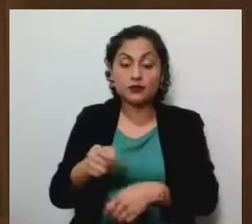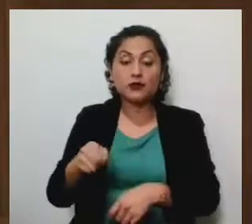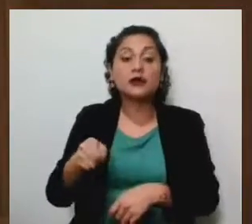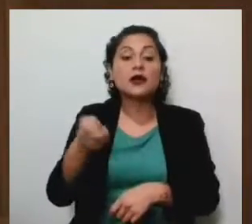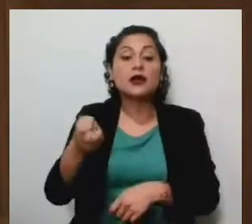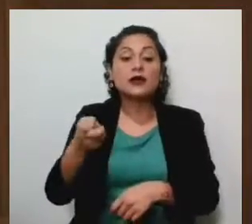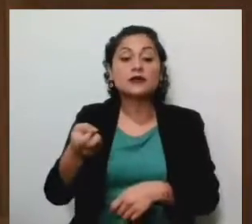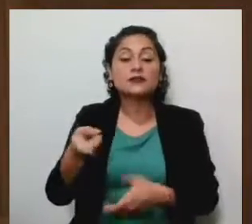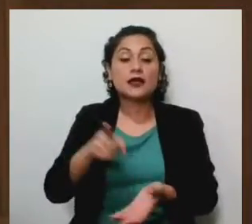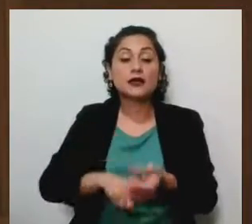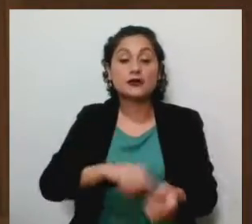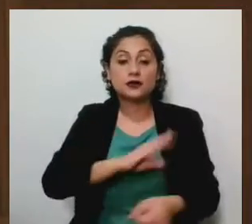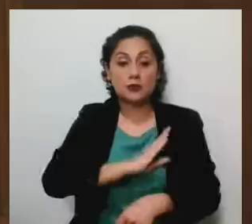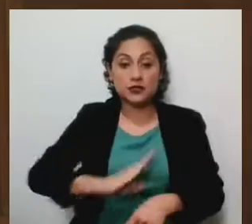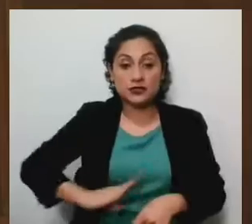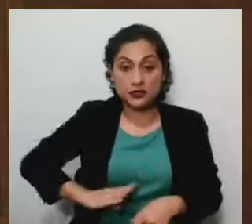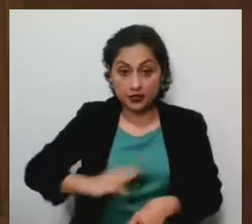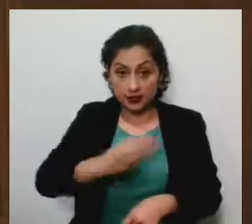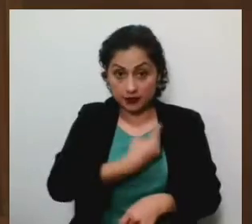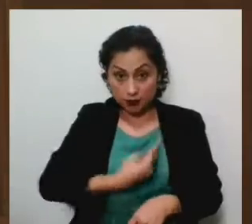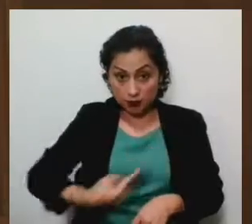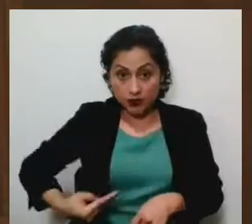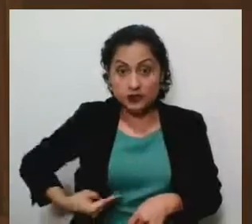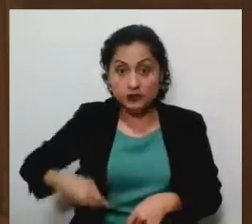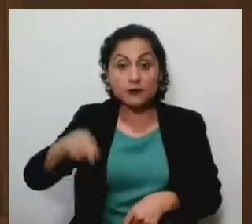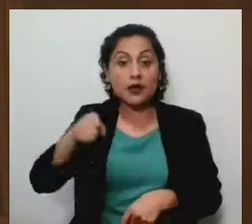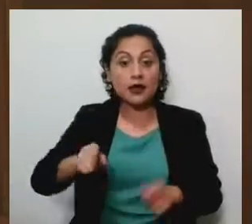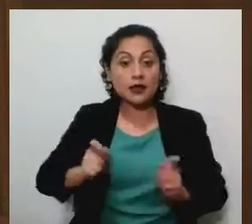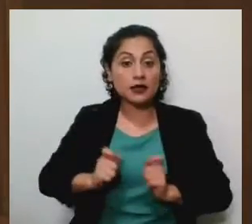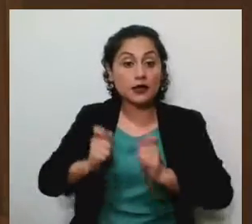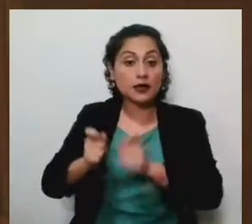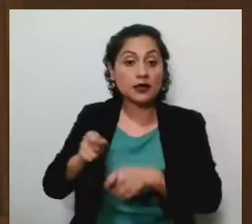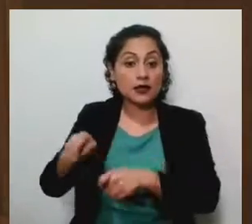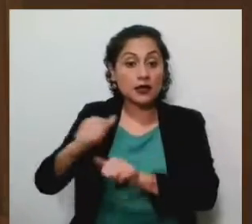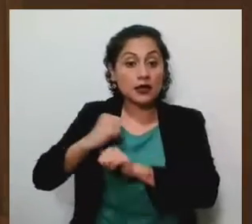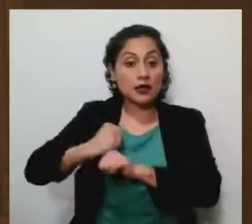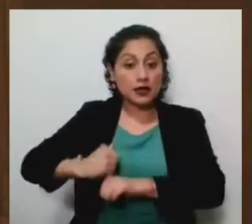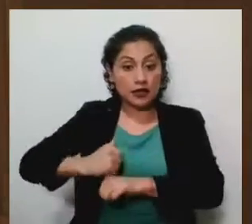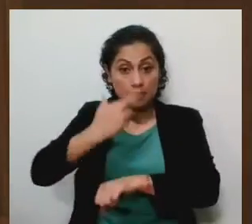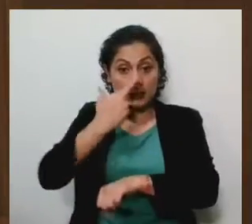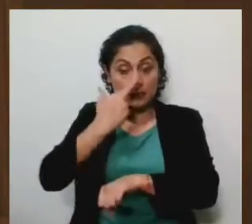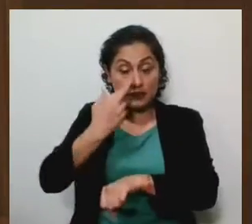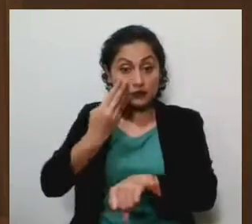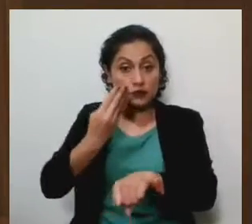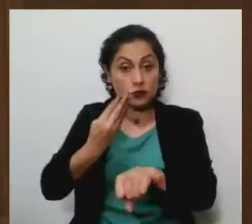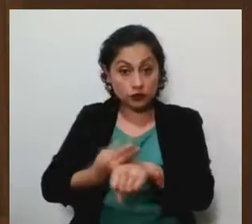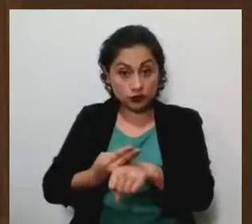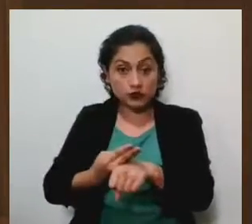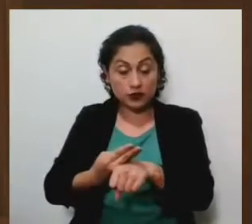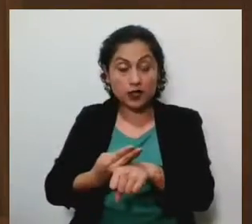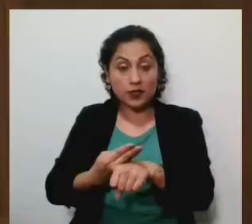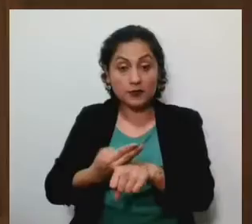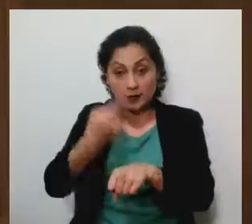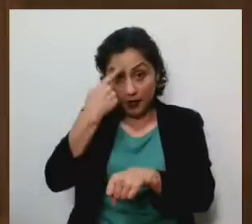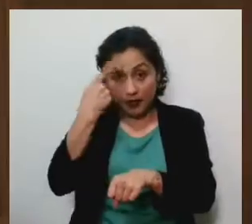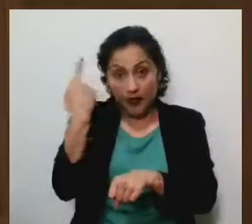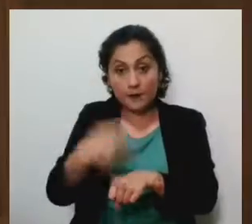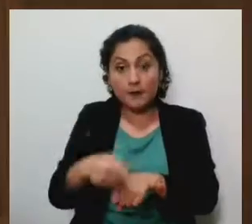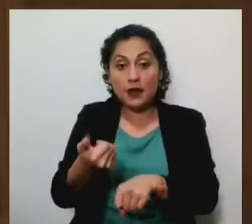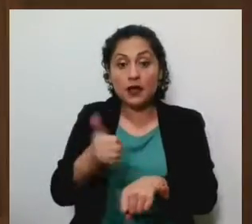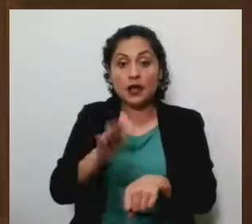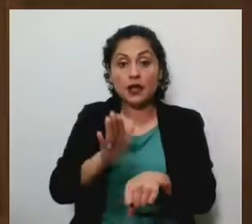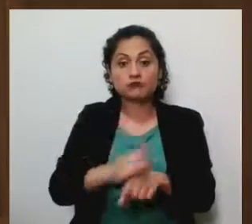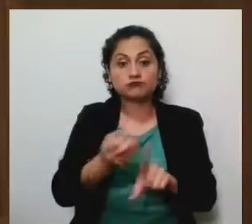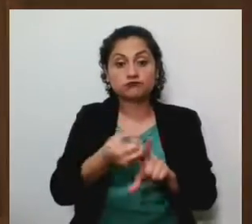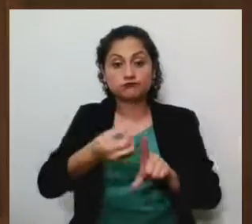presidenta municipal sobre quien recae en buena medida las principales responsabilidades de la adecuada administración del ayuntamiento